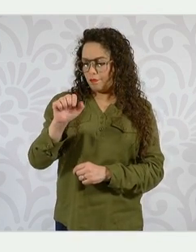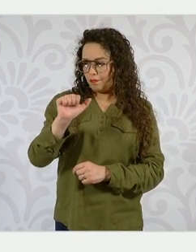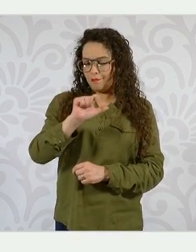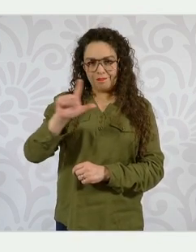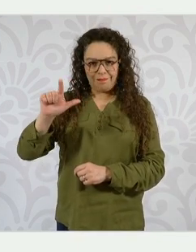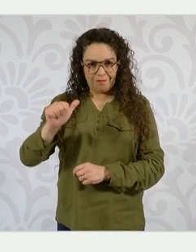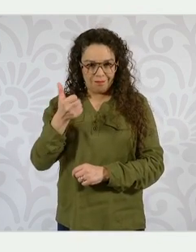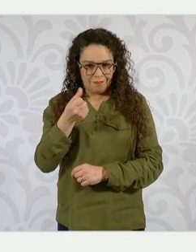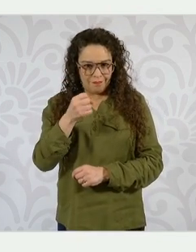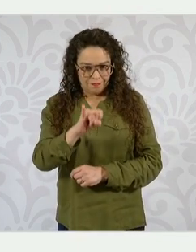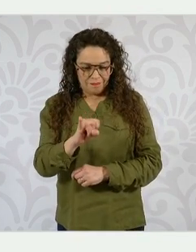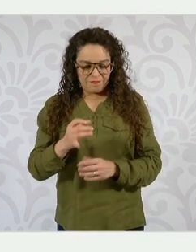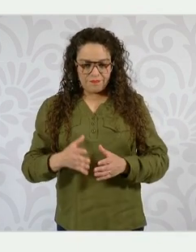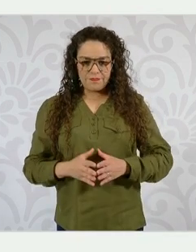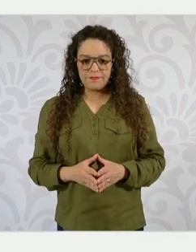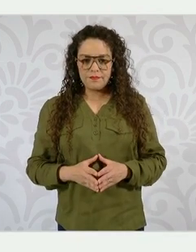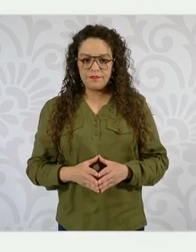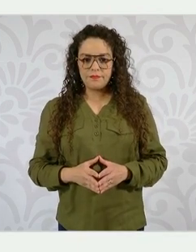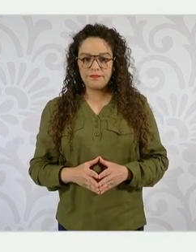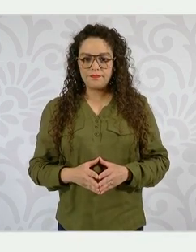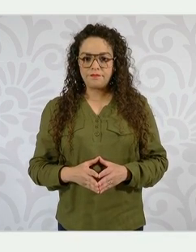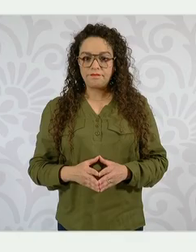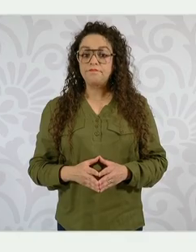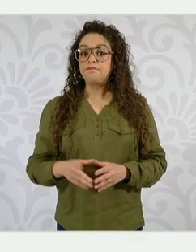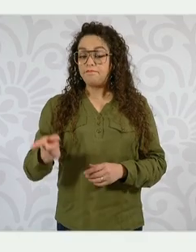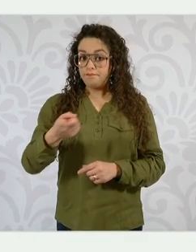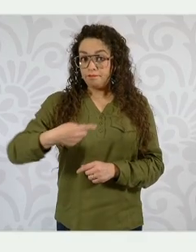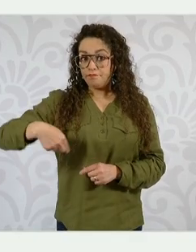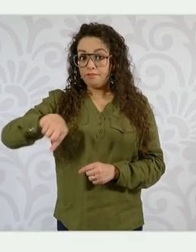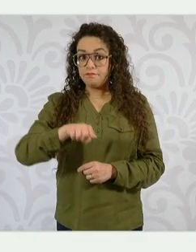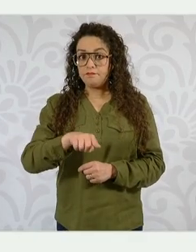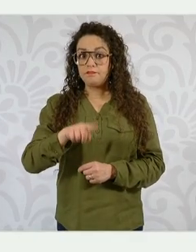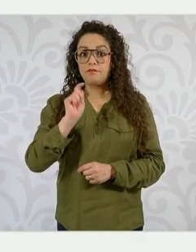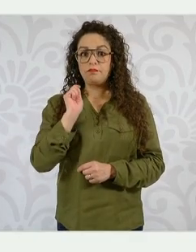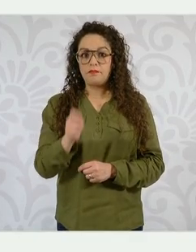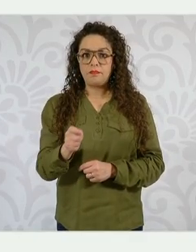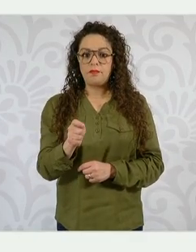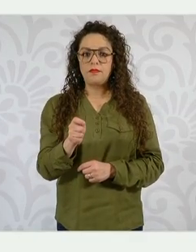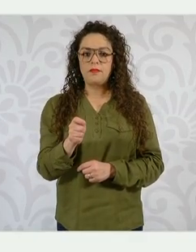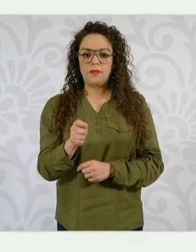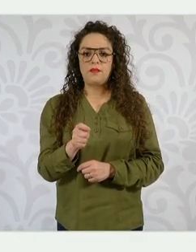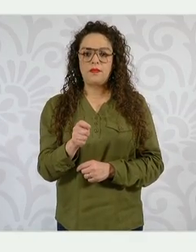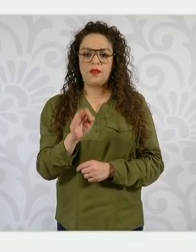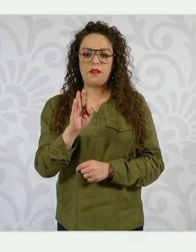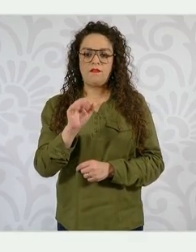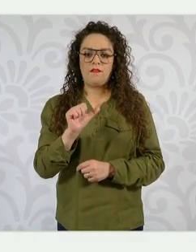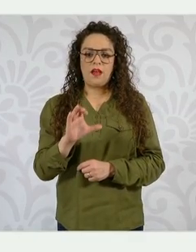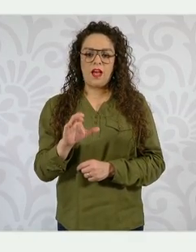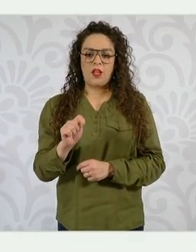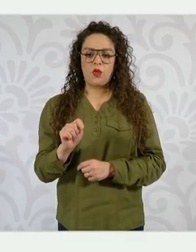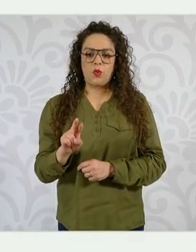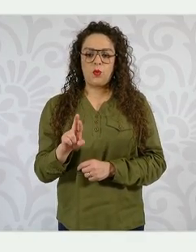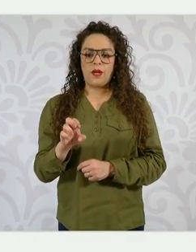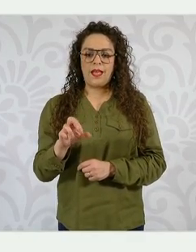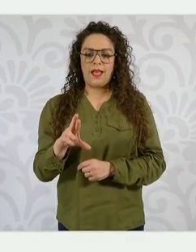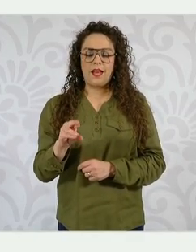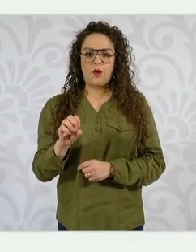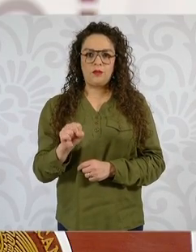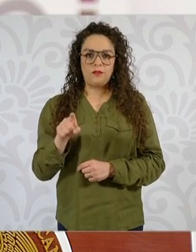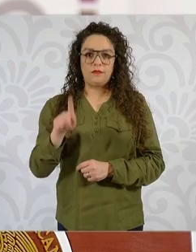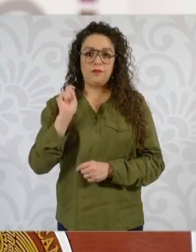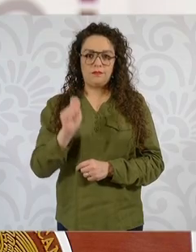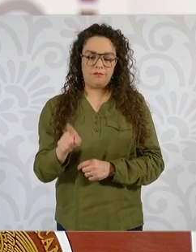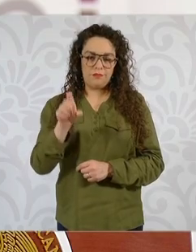Muchos de ellos han sido considerados de esa manera como factureros por el sistema de